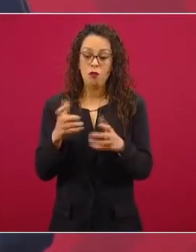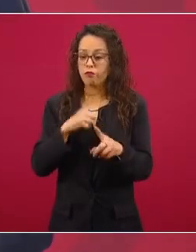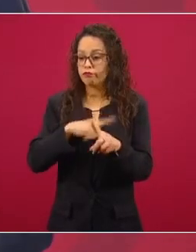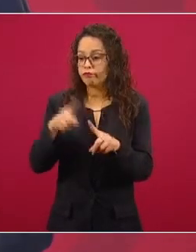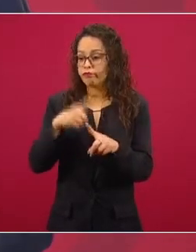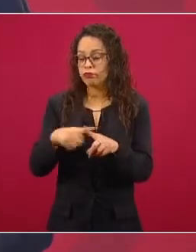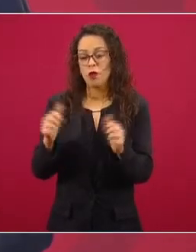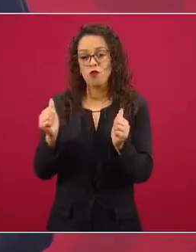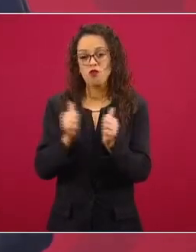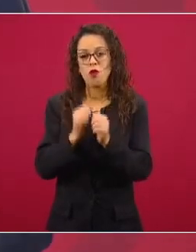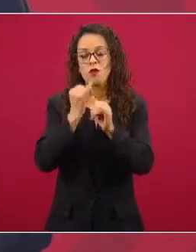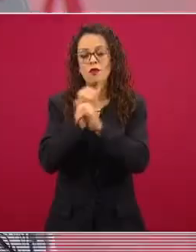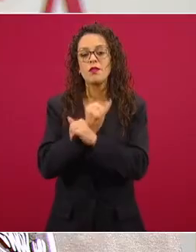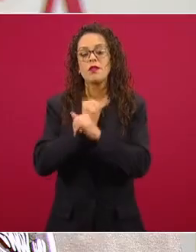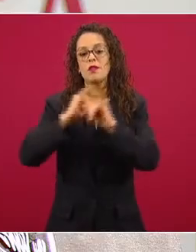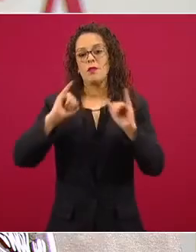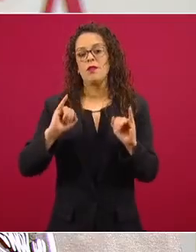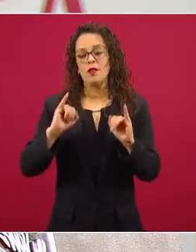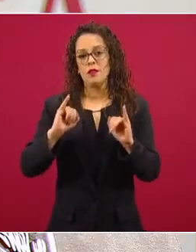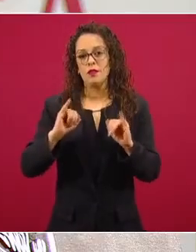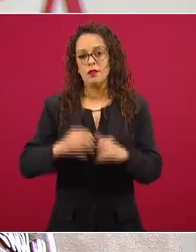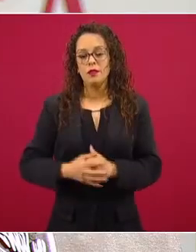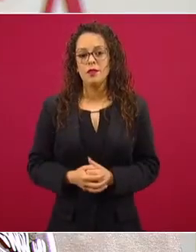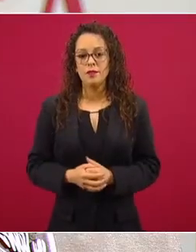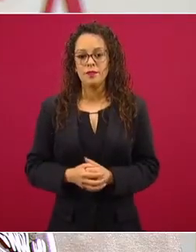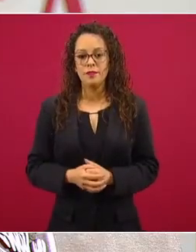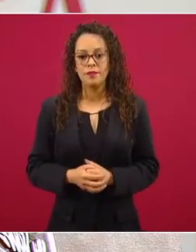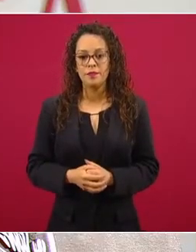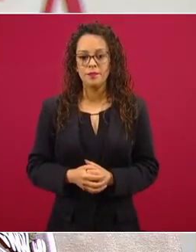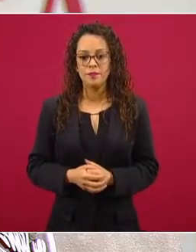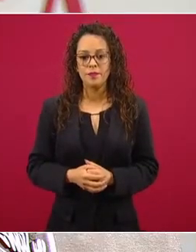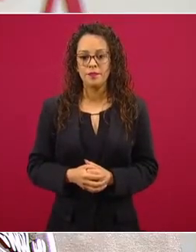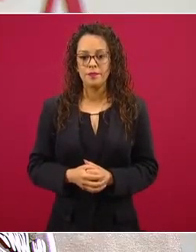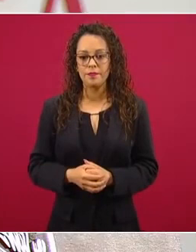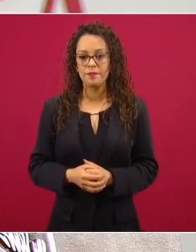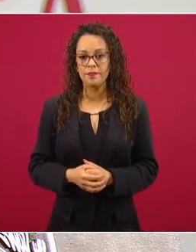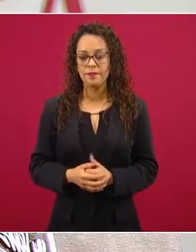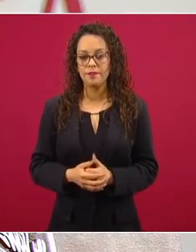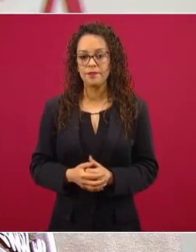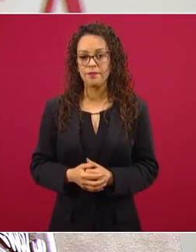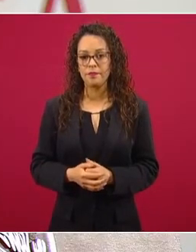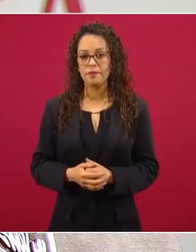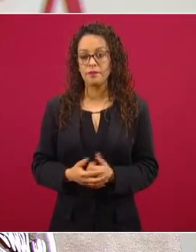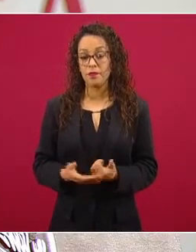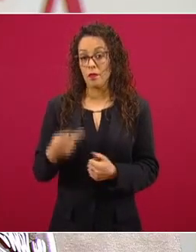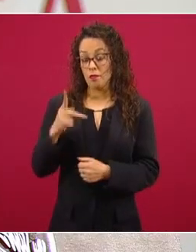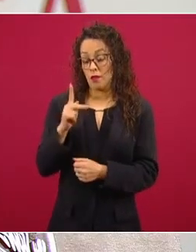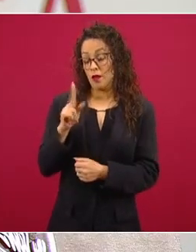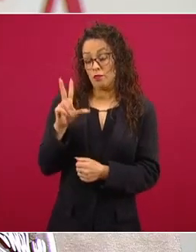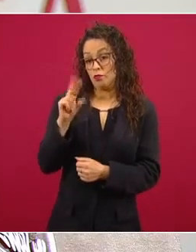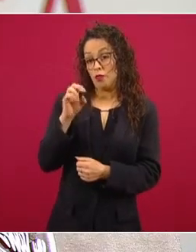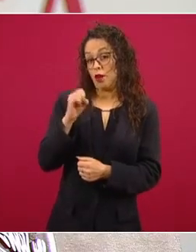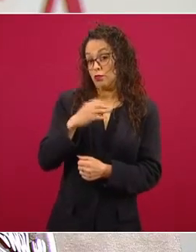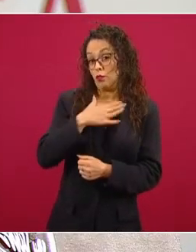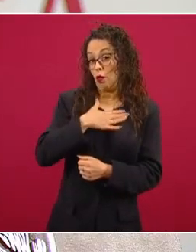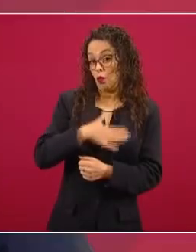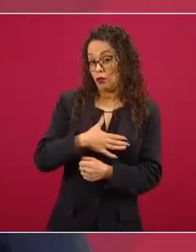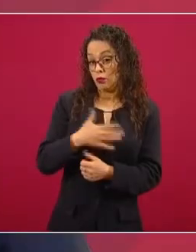Lo que no se vale es de